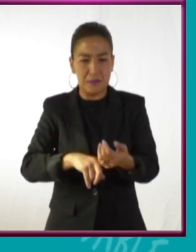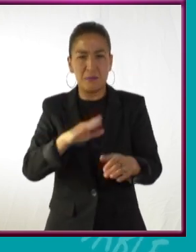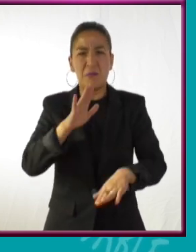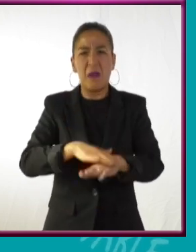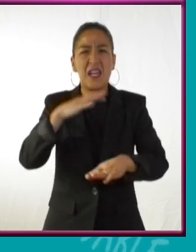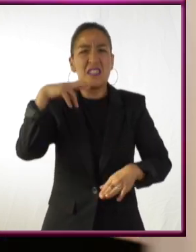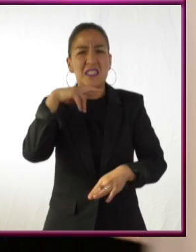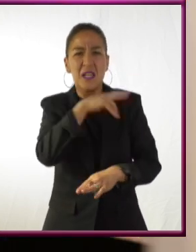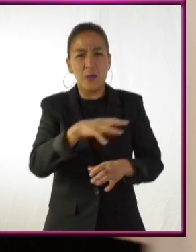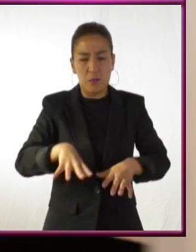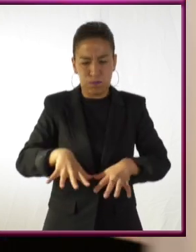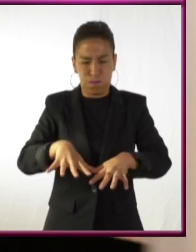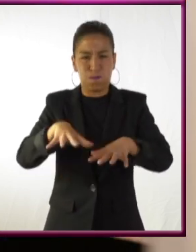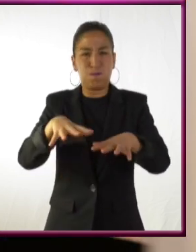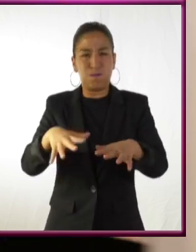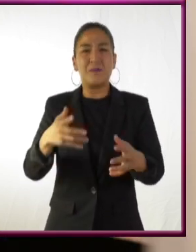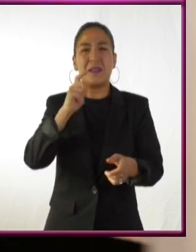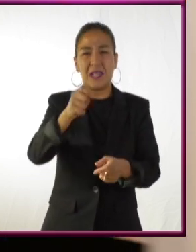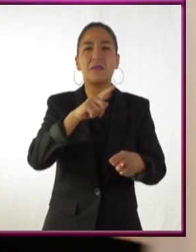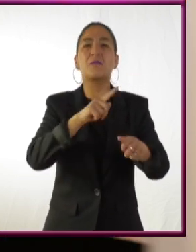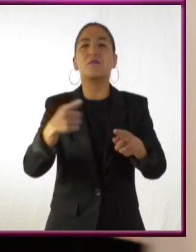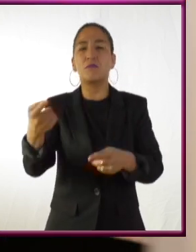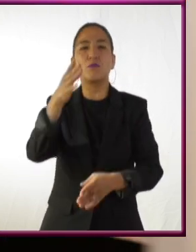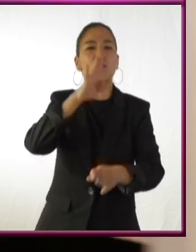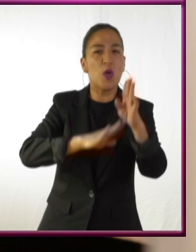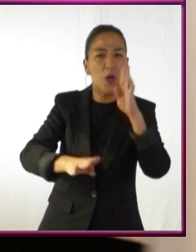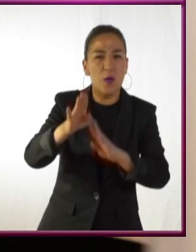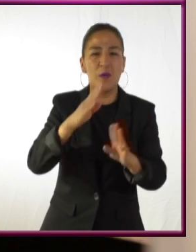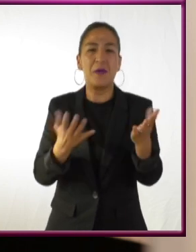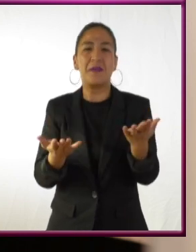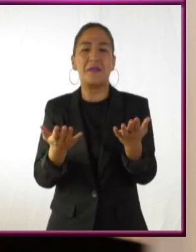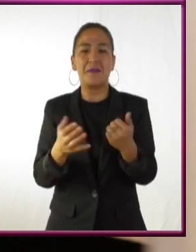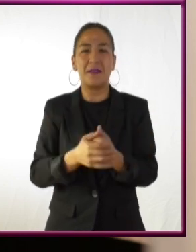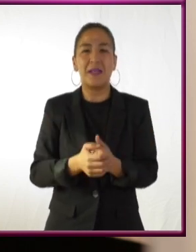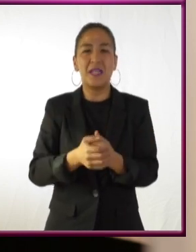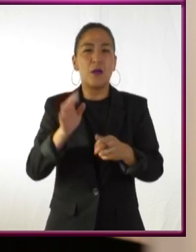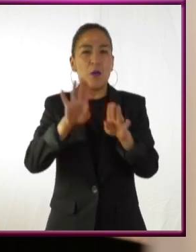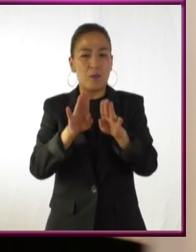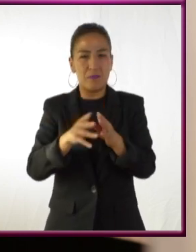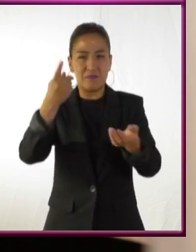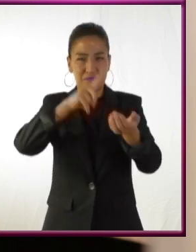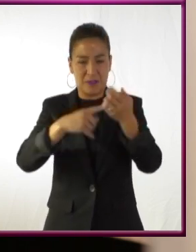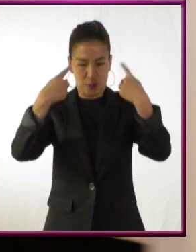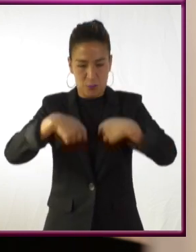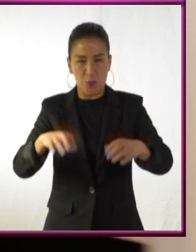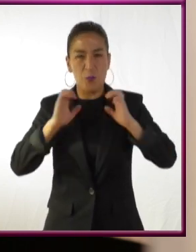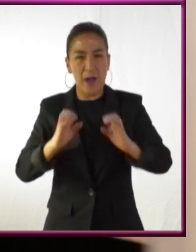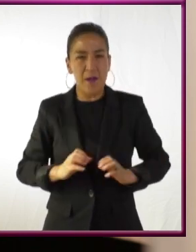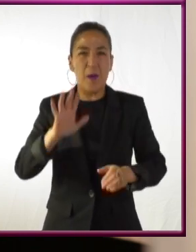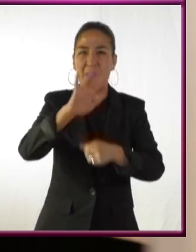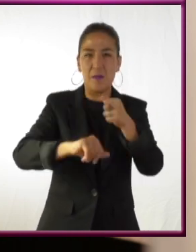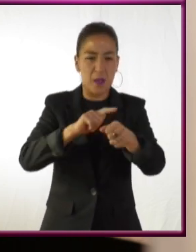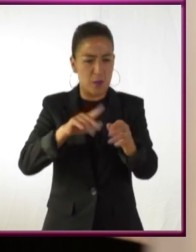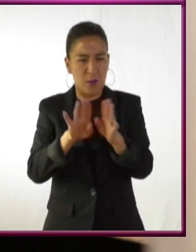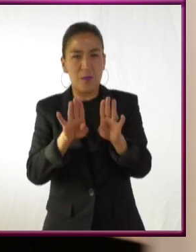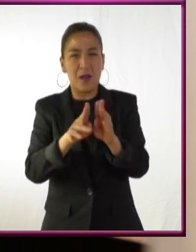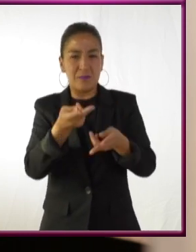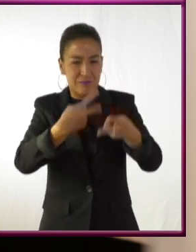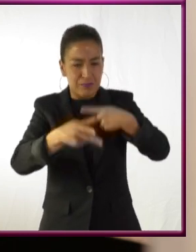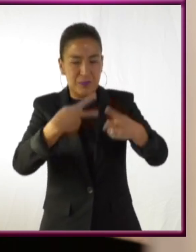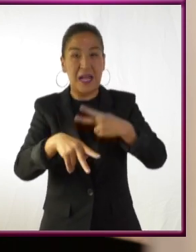muy acelerados en diferentes ámbitos. Lo podemos ver en la biología, cuando queremos ver el crecimiento celular o la propagación